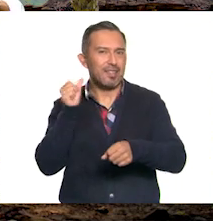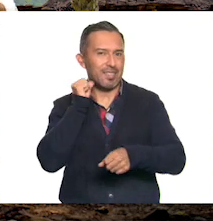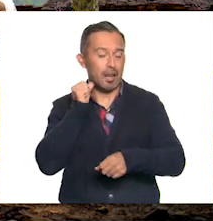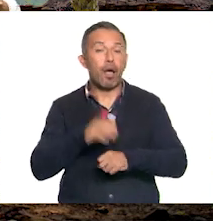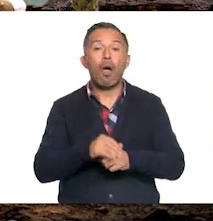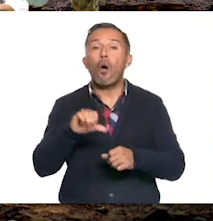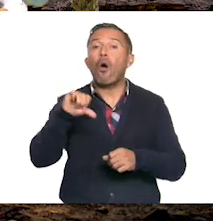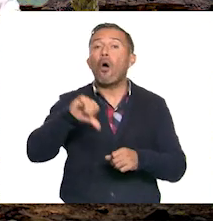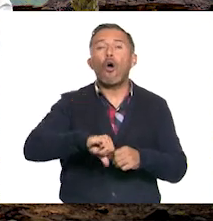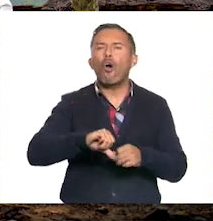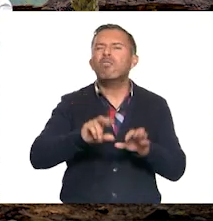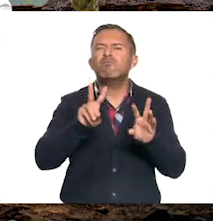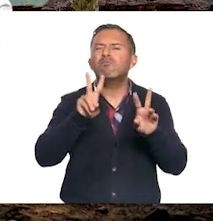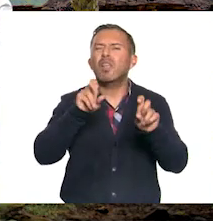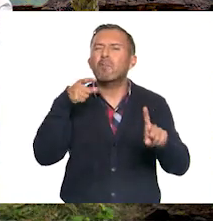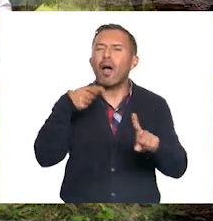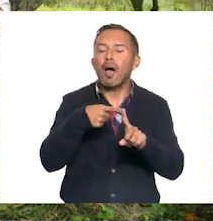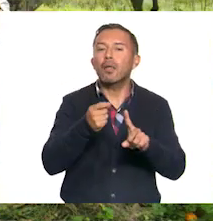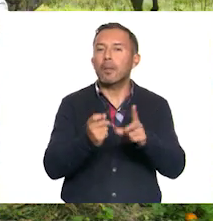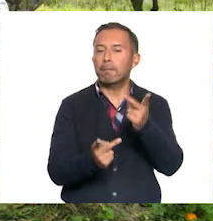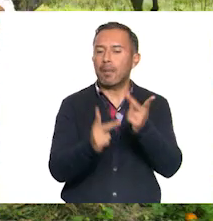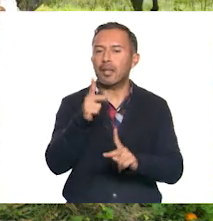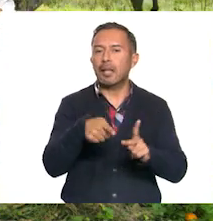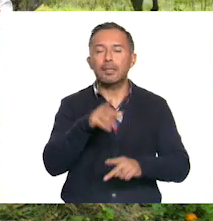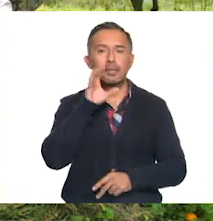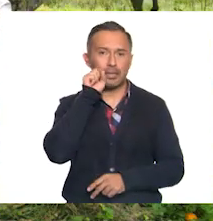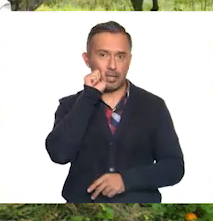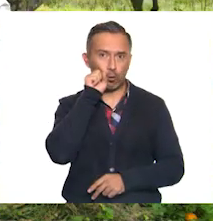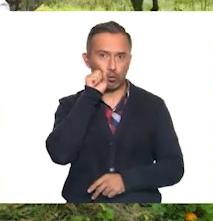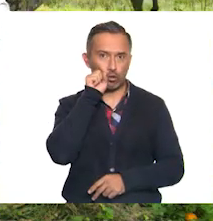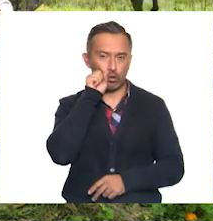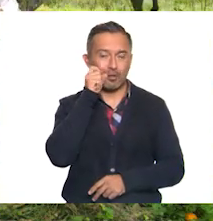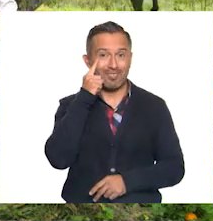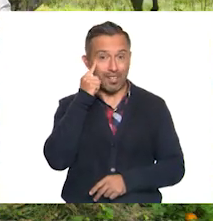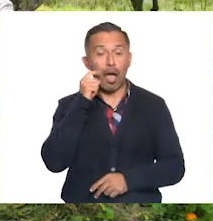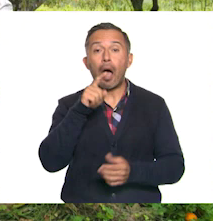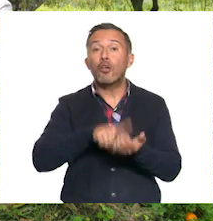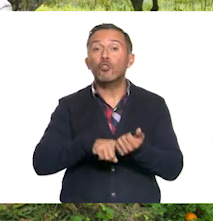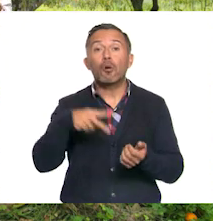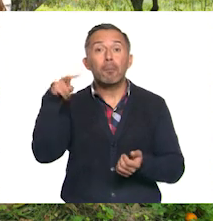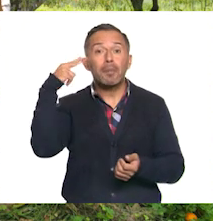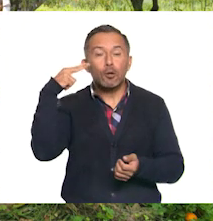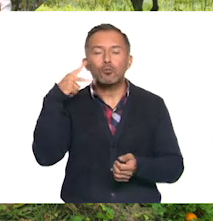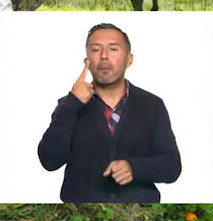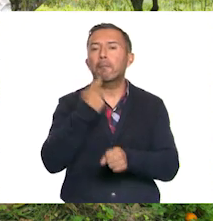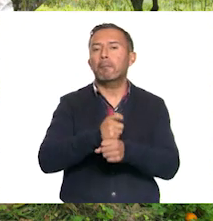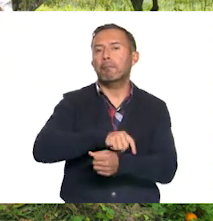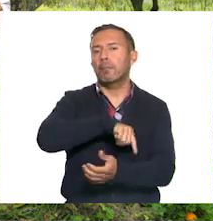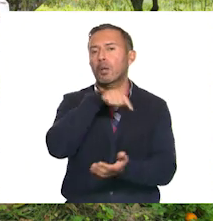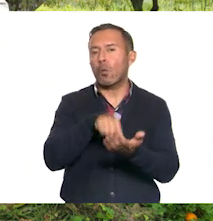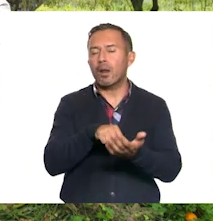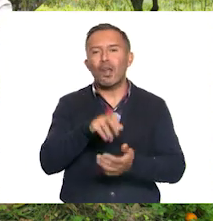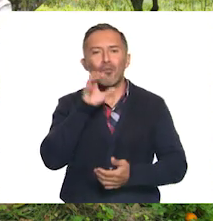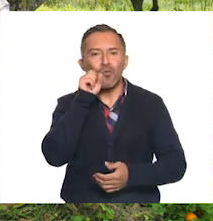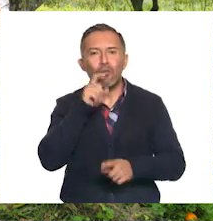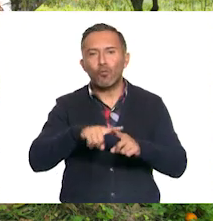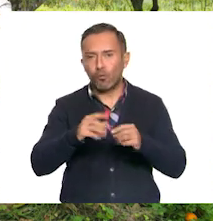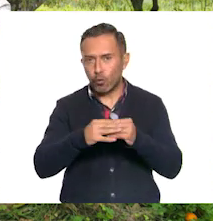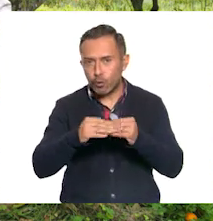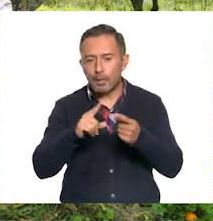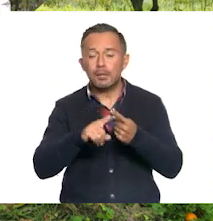atención al cultivo de los cítricos. Veracruz es el principal productor de este grupo de frutas, como el